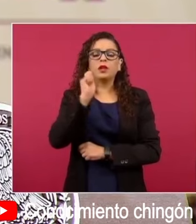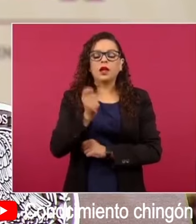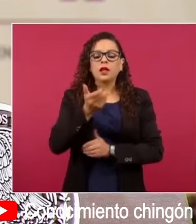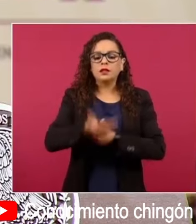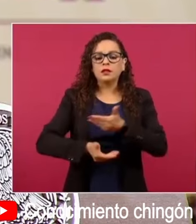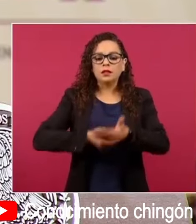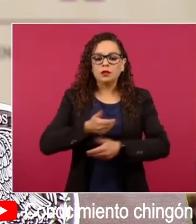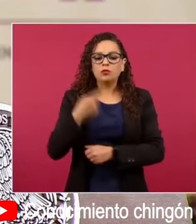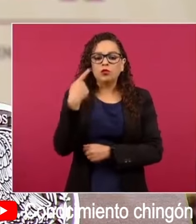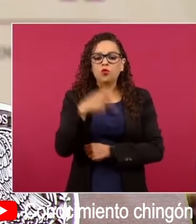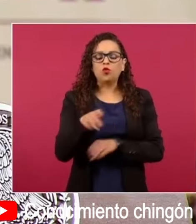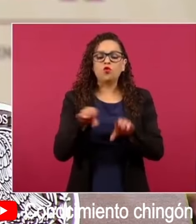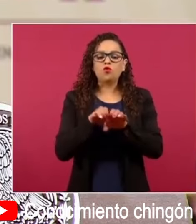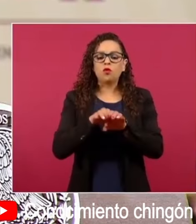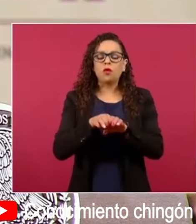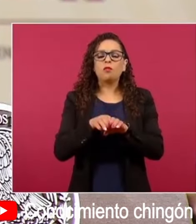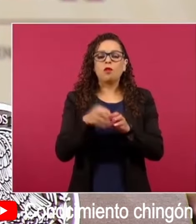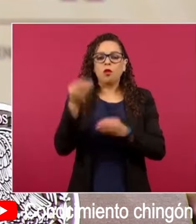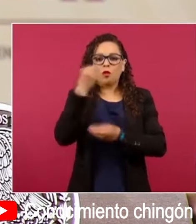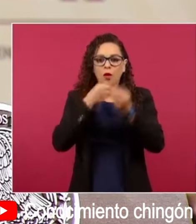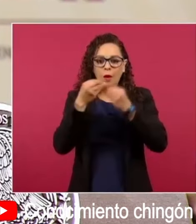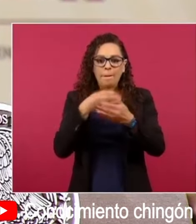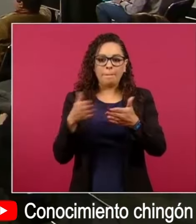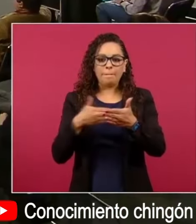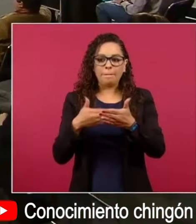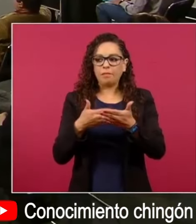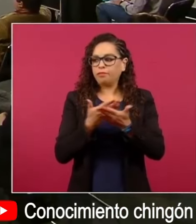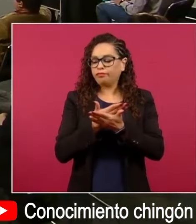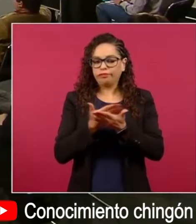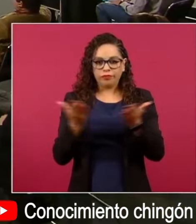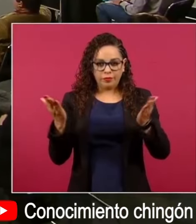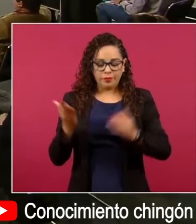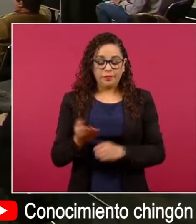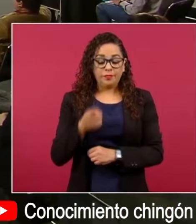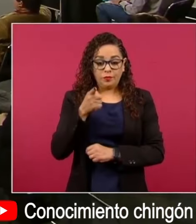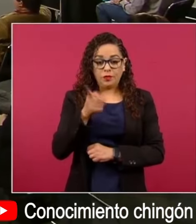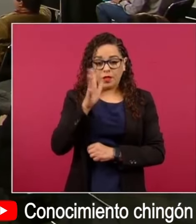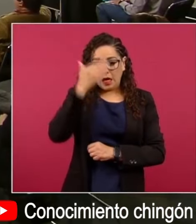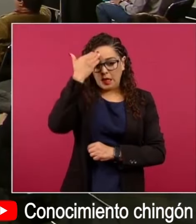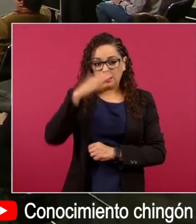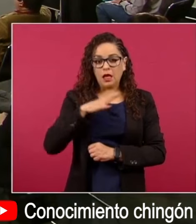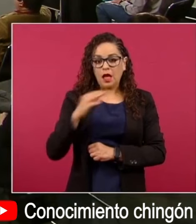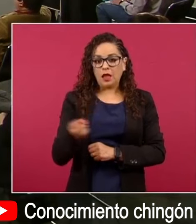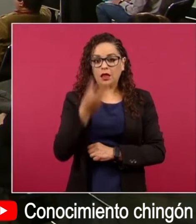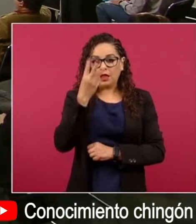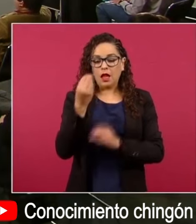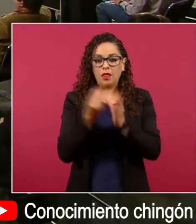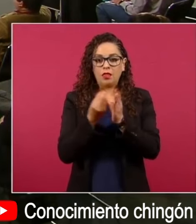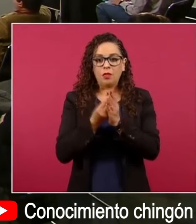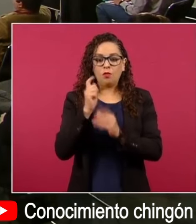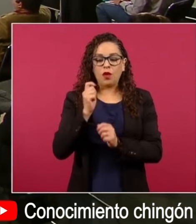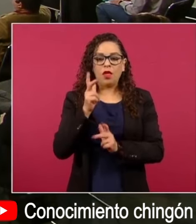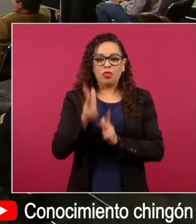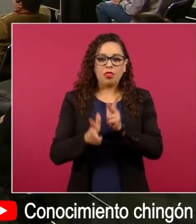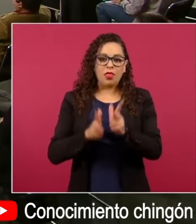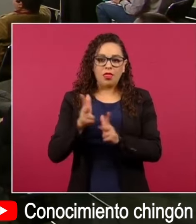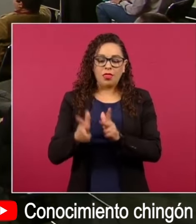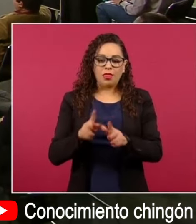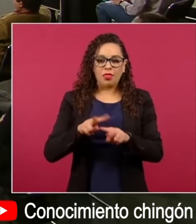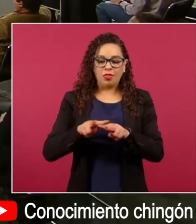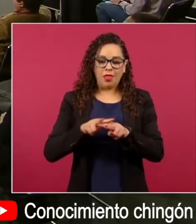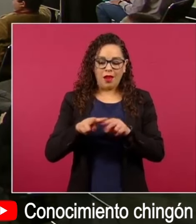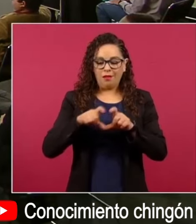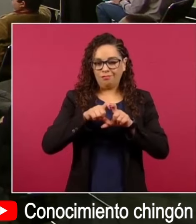sistemas de cocina y alimentos que va a haber en todas las configuraciones. Como ustedes saben, hay 3 tipos de trenes y hemos estado platicando pues de que